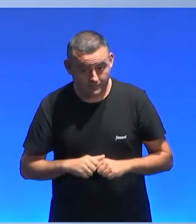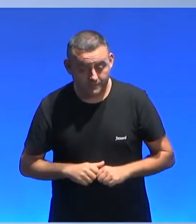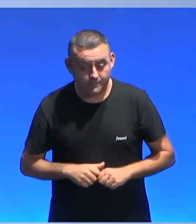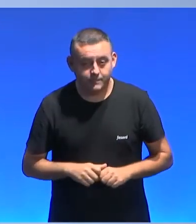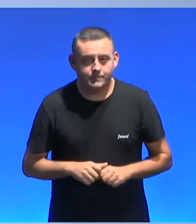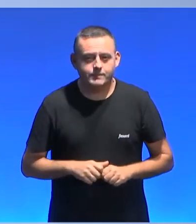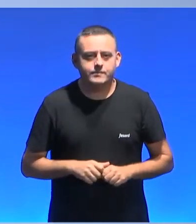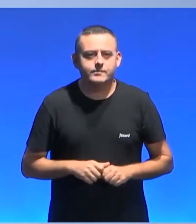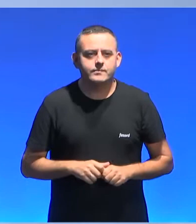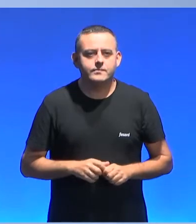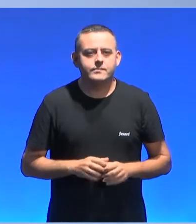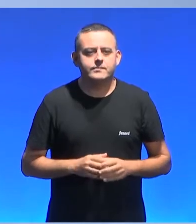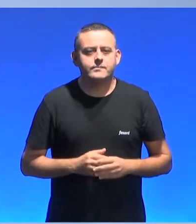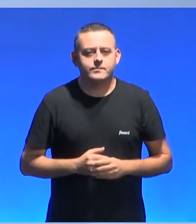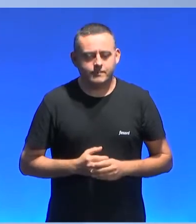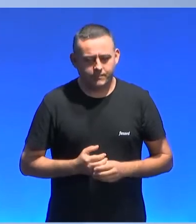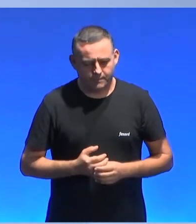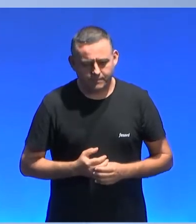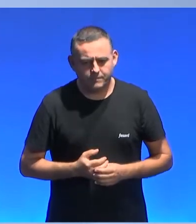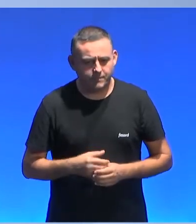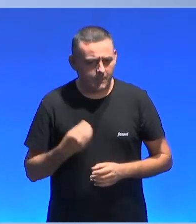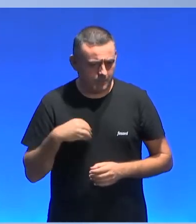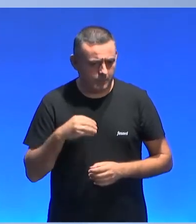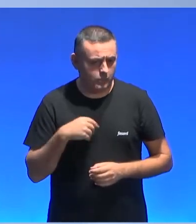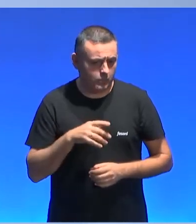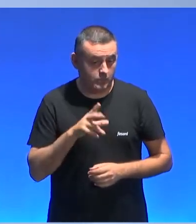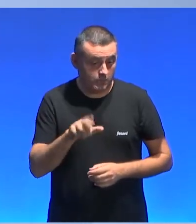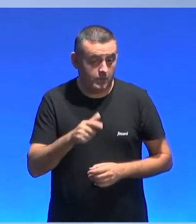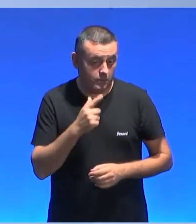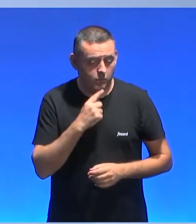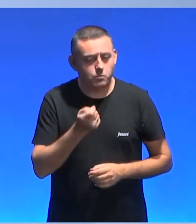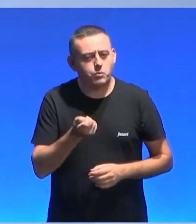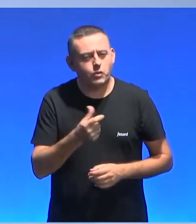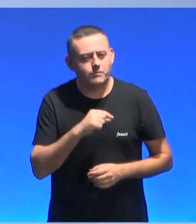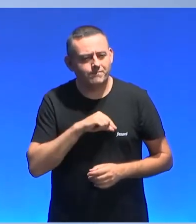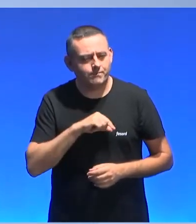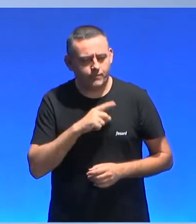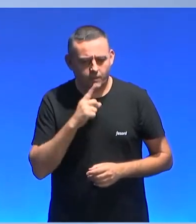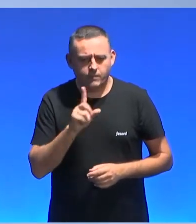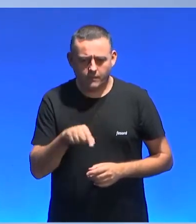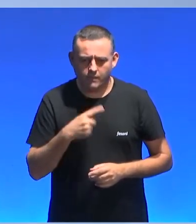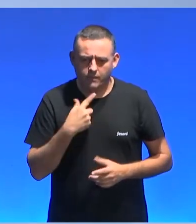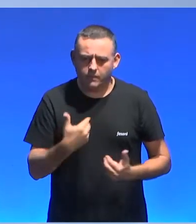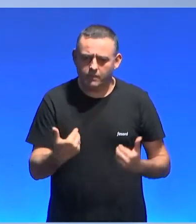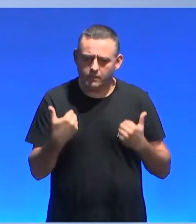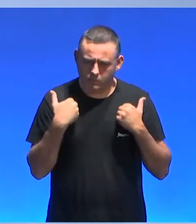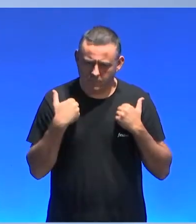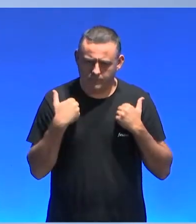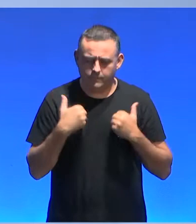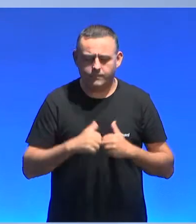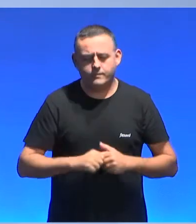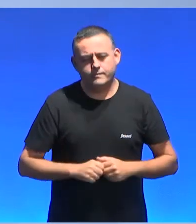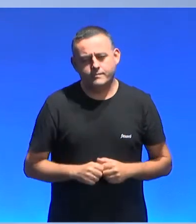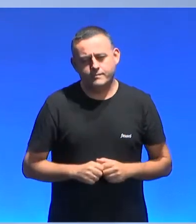son desaparecidos, pero bueno, me siento responsable por lo menos por mi vida pasada.